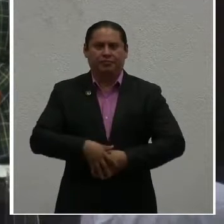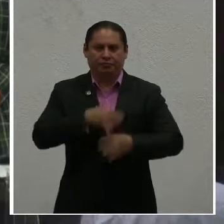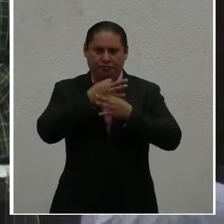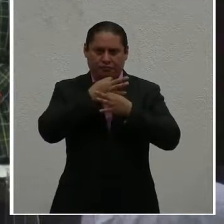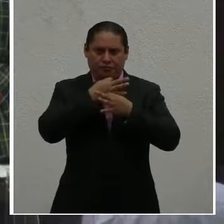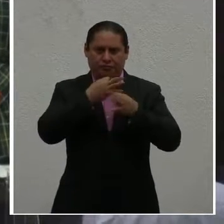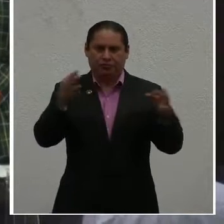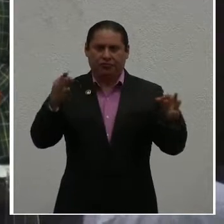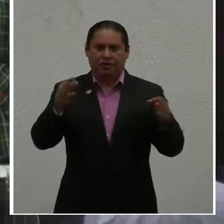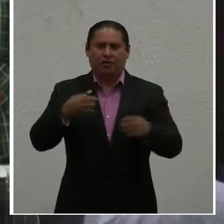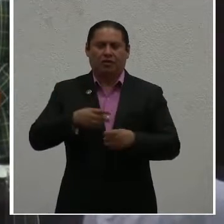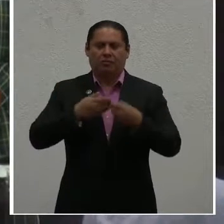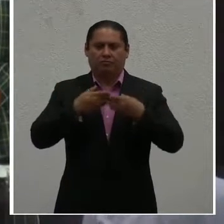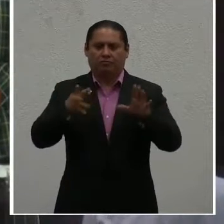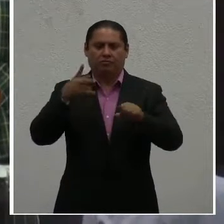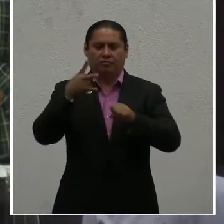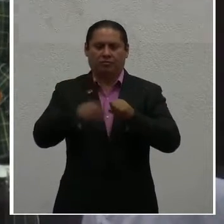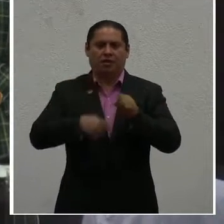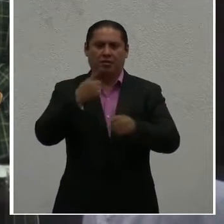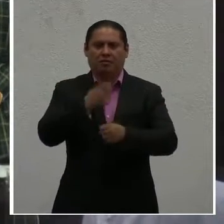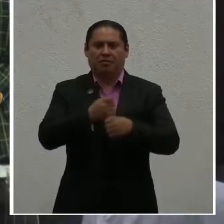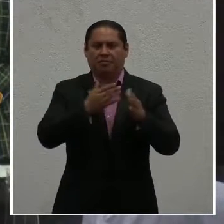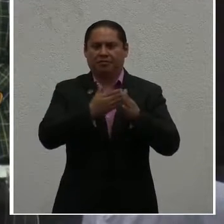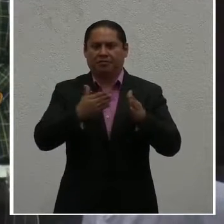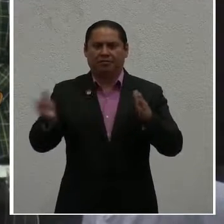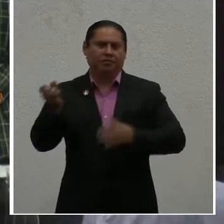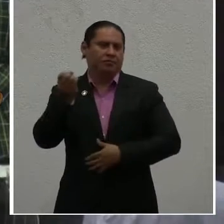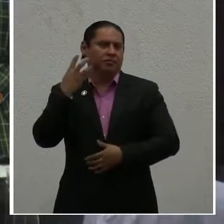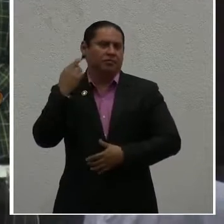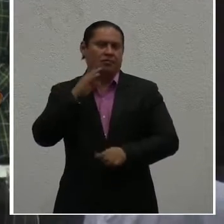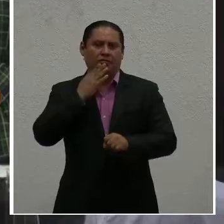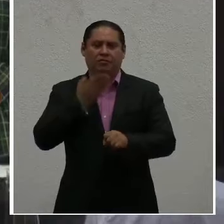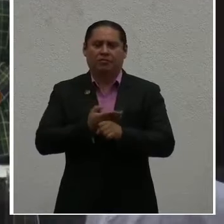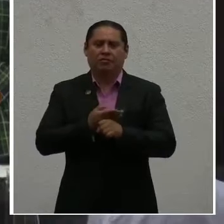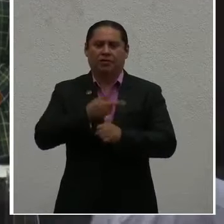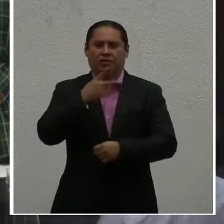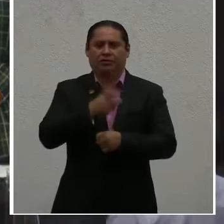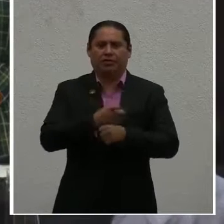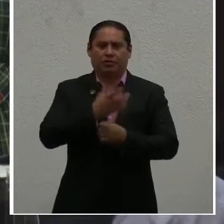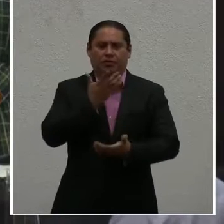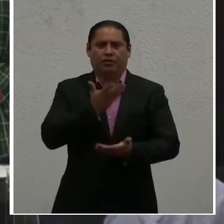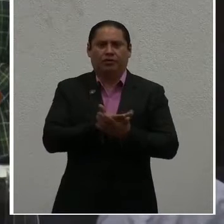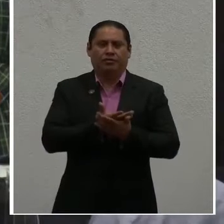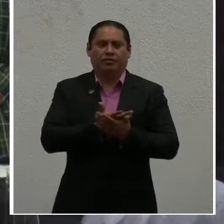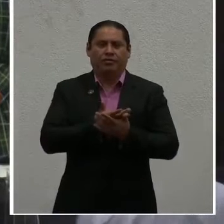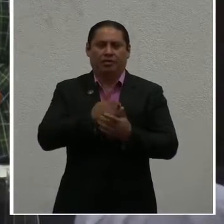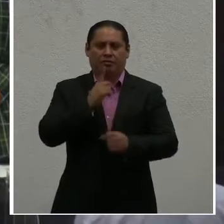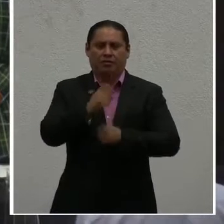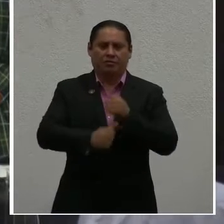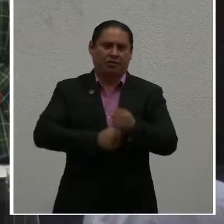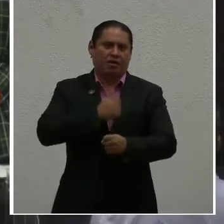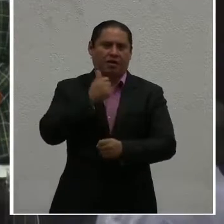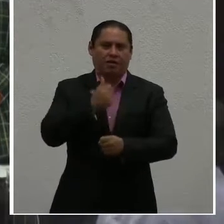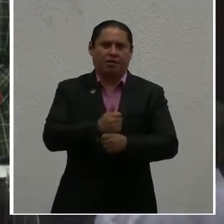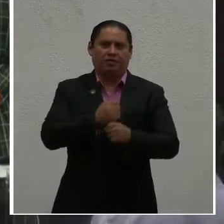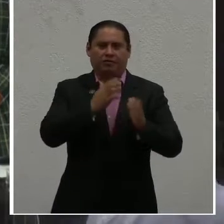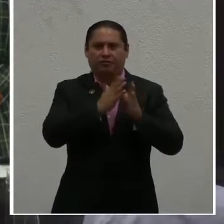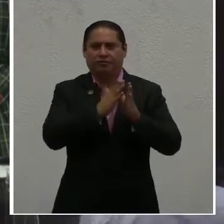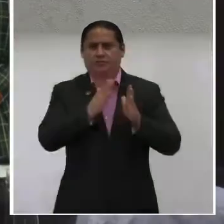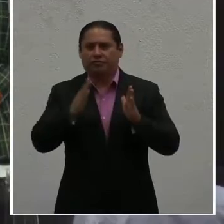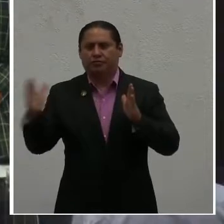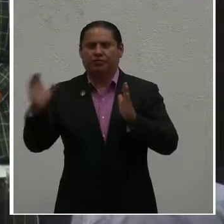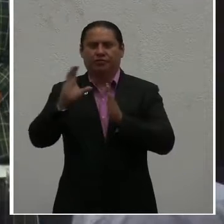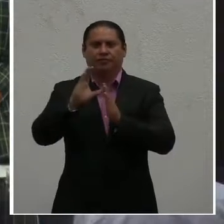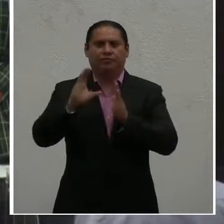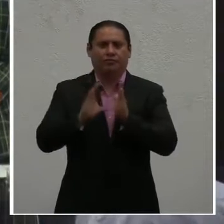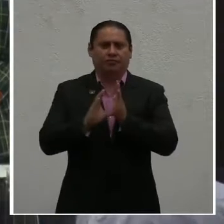inaugurado el primer periodo extraordinario de sesiones correspondiente al segundo receso del primer año de ejercicio